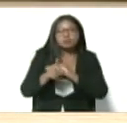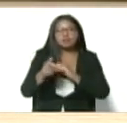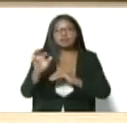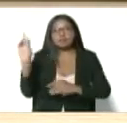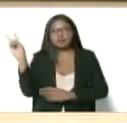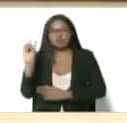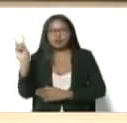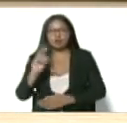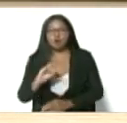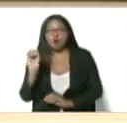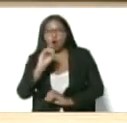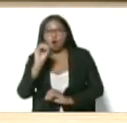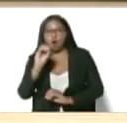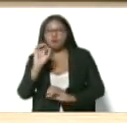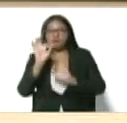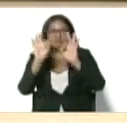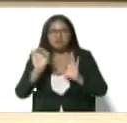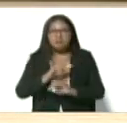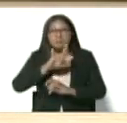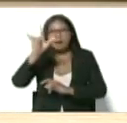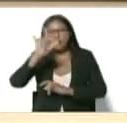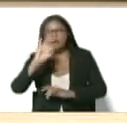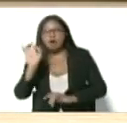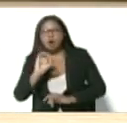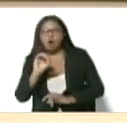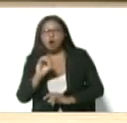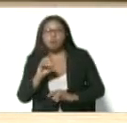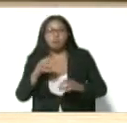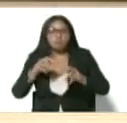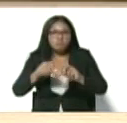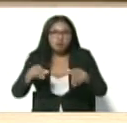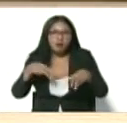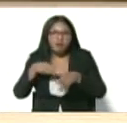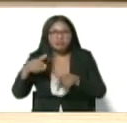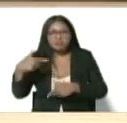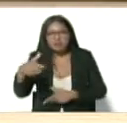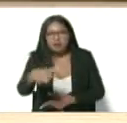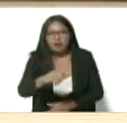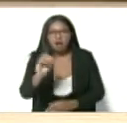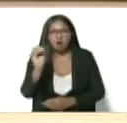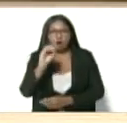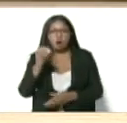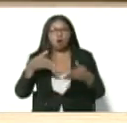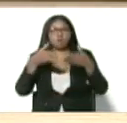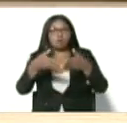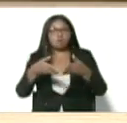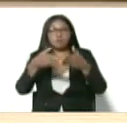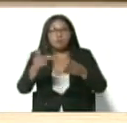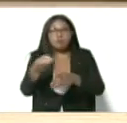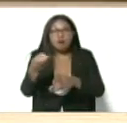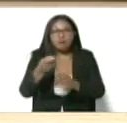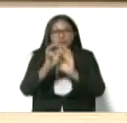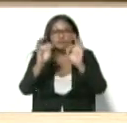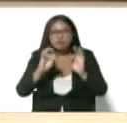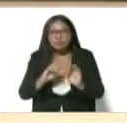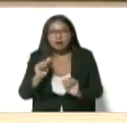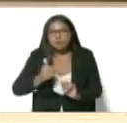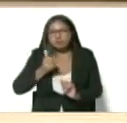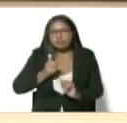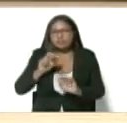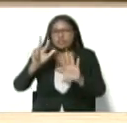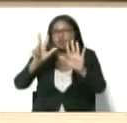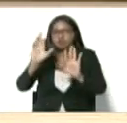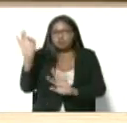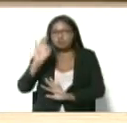o por vía aérea o por vía terrestre o por vía marítima aproximadamente el 8 por